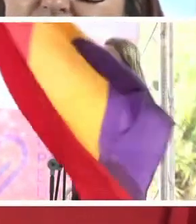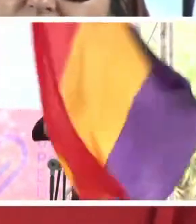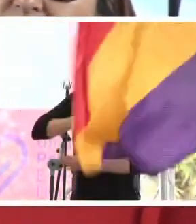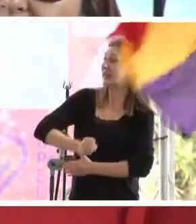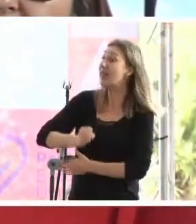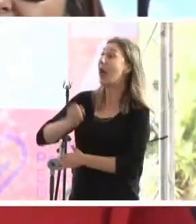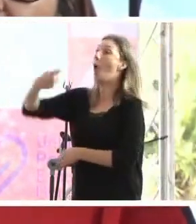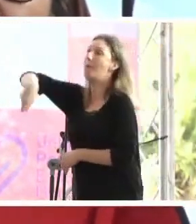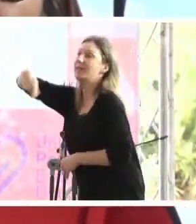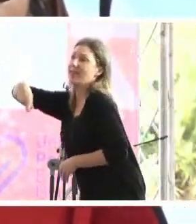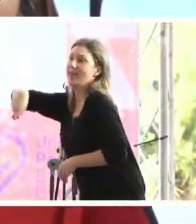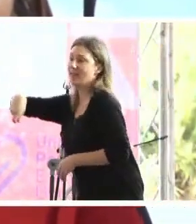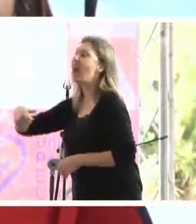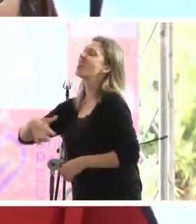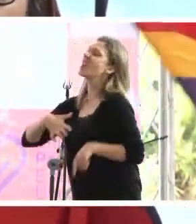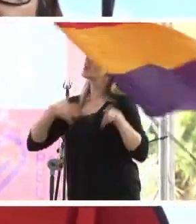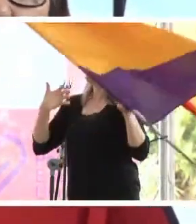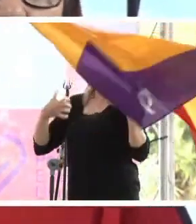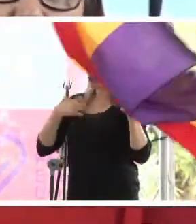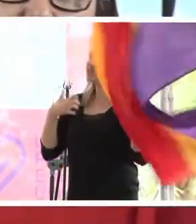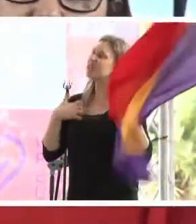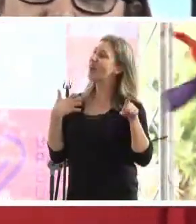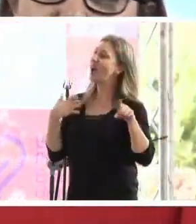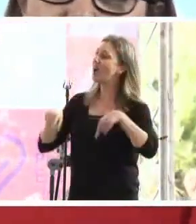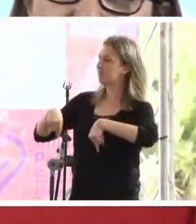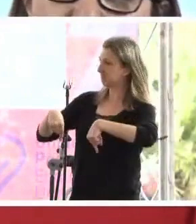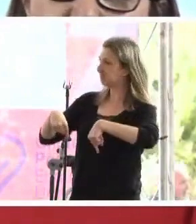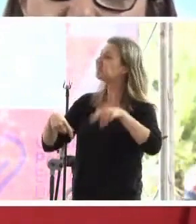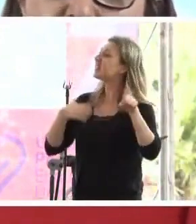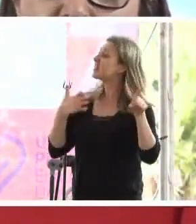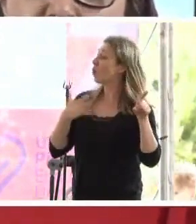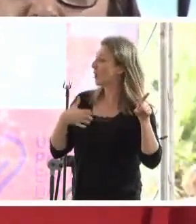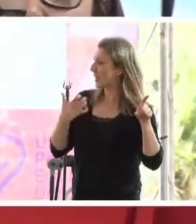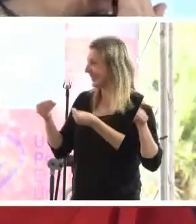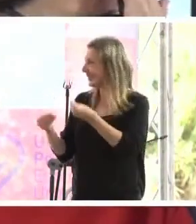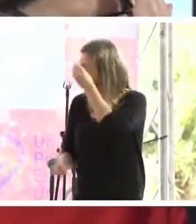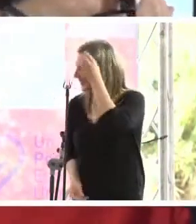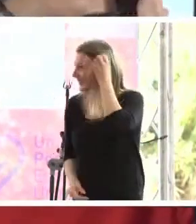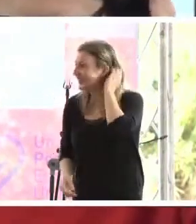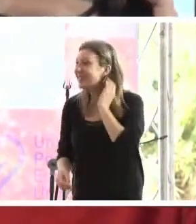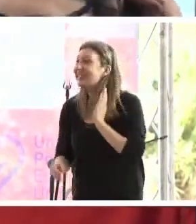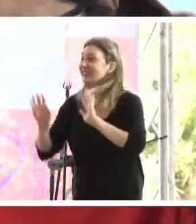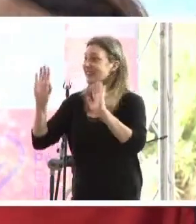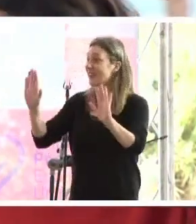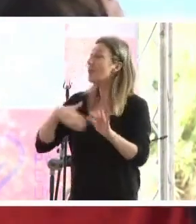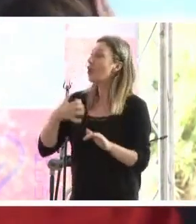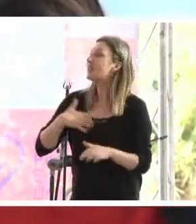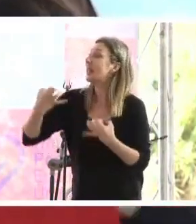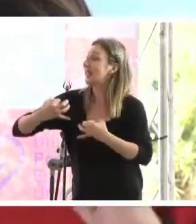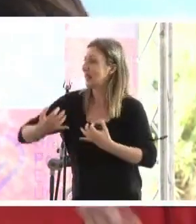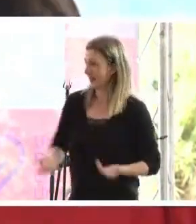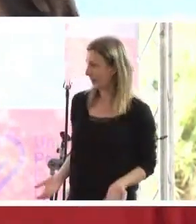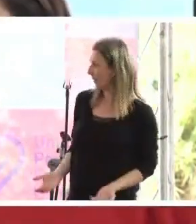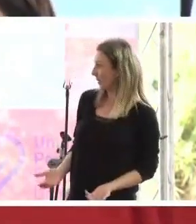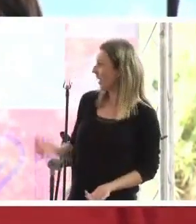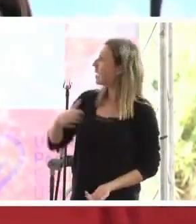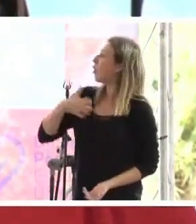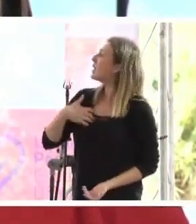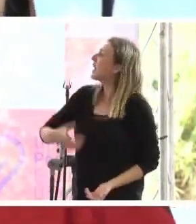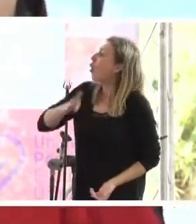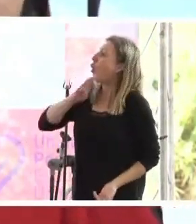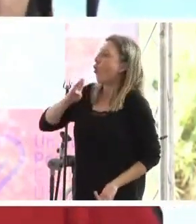o presidente de la Generalitat en esta tierra. Les molesta profundamente. Lo que les molesta y lo que les